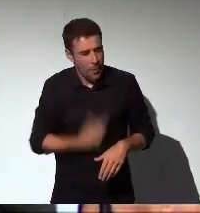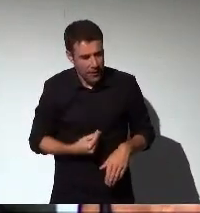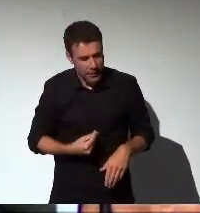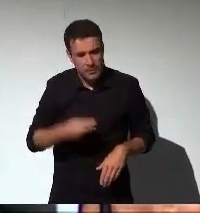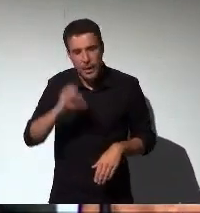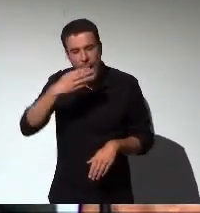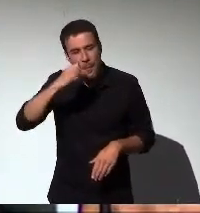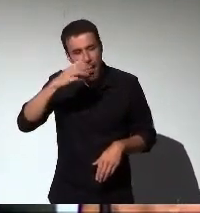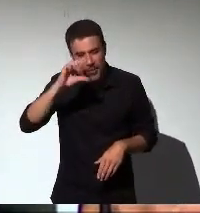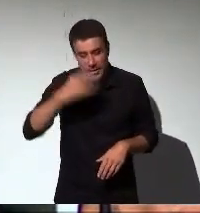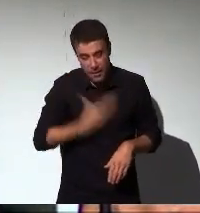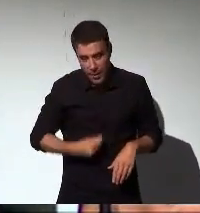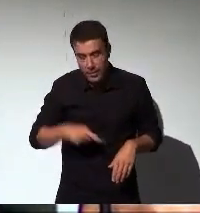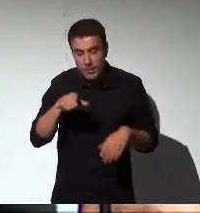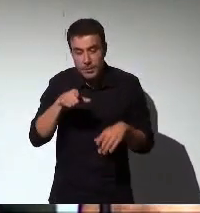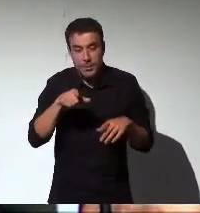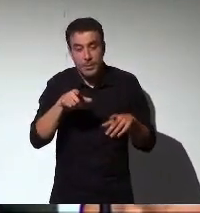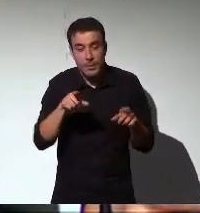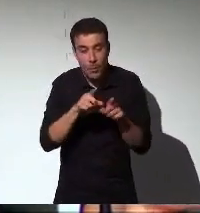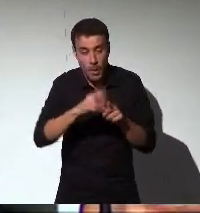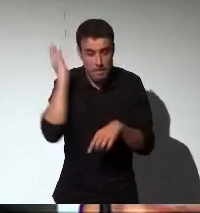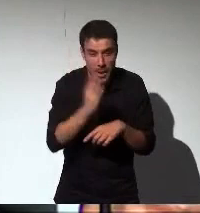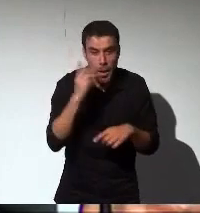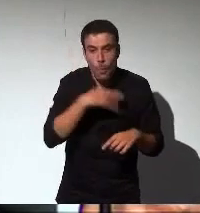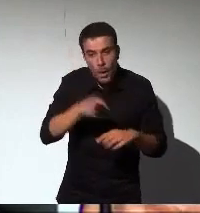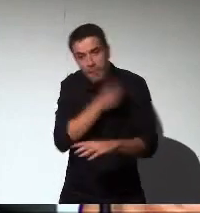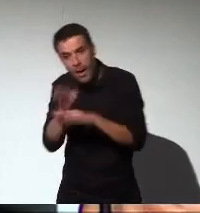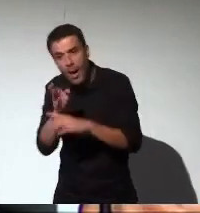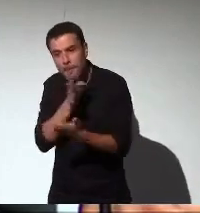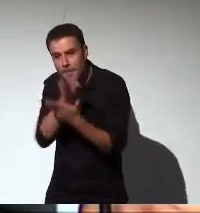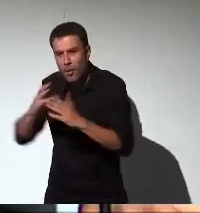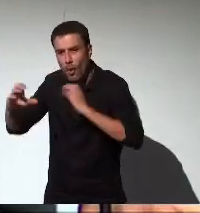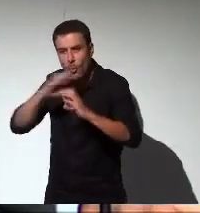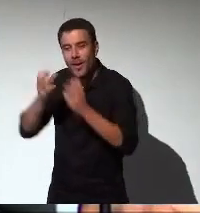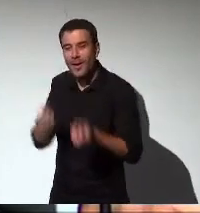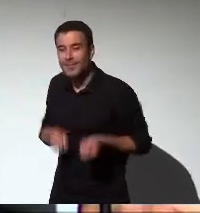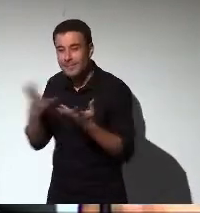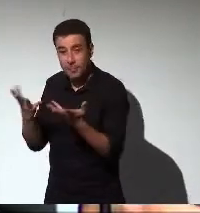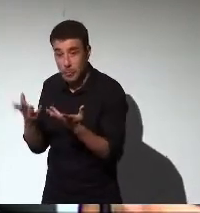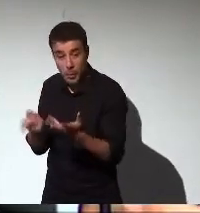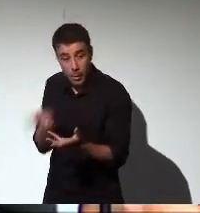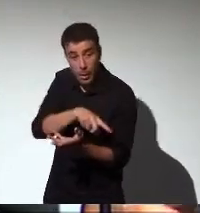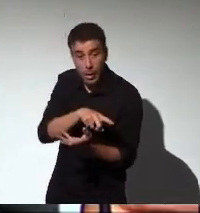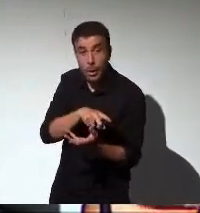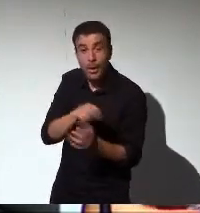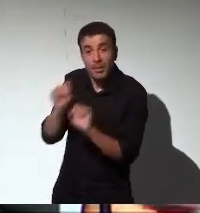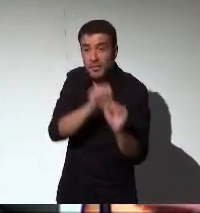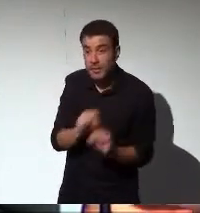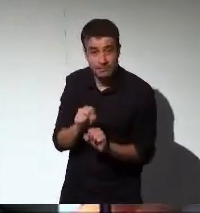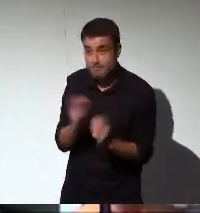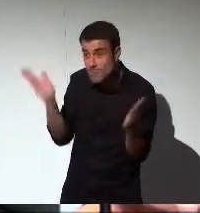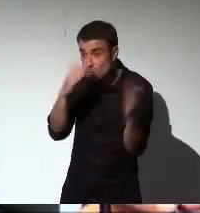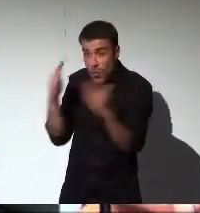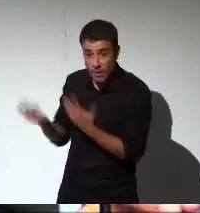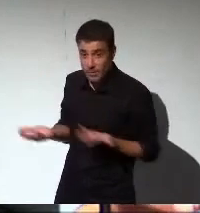plan general, tampoco pueden ir a un medio de comunicación a hacer declaraciones y no hay nadie a quien le tenga que pedir la palabra.